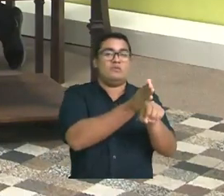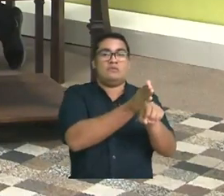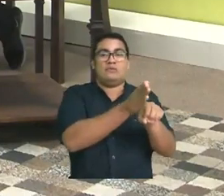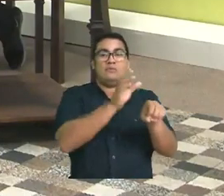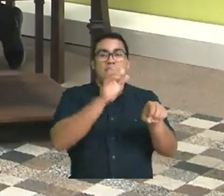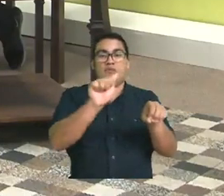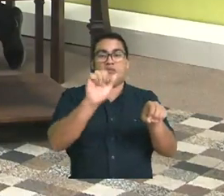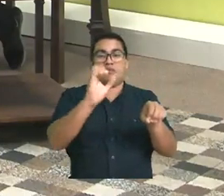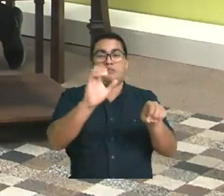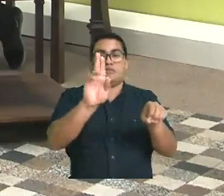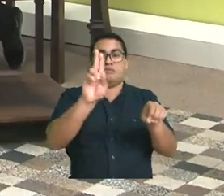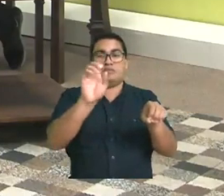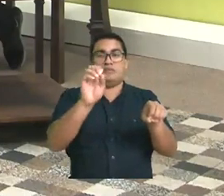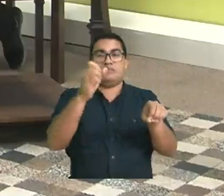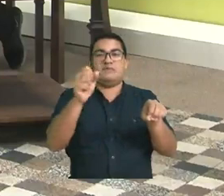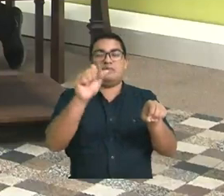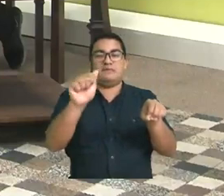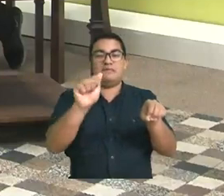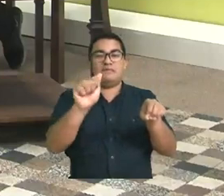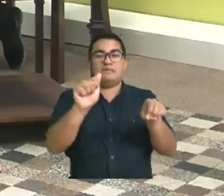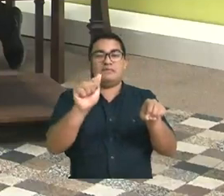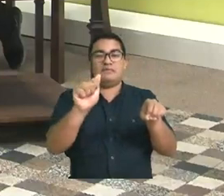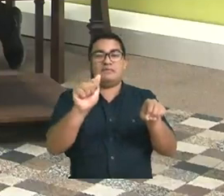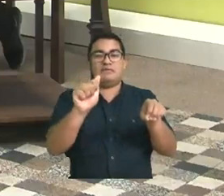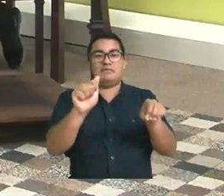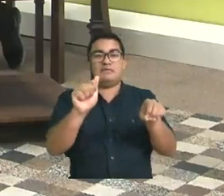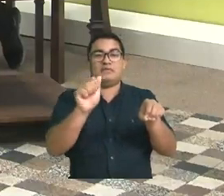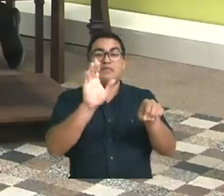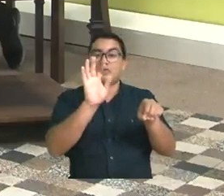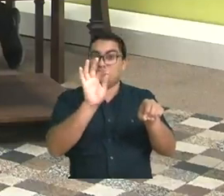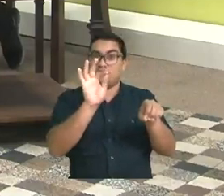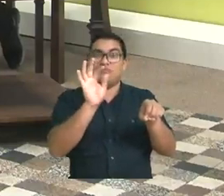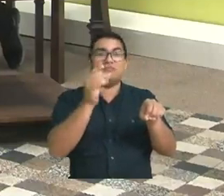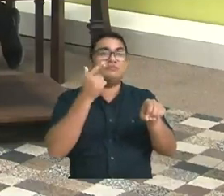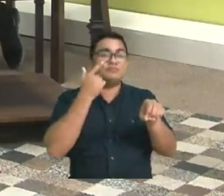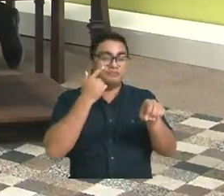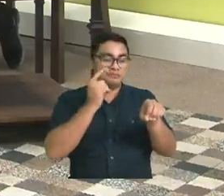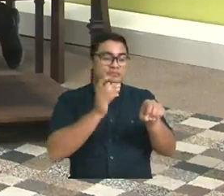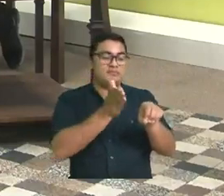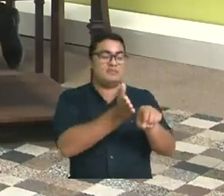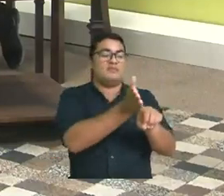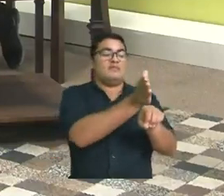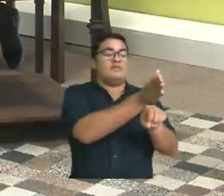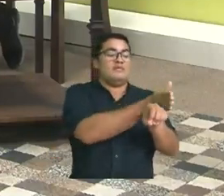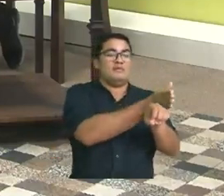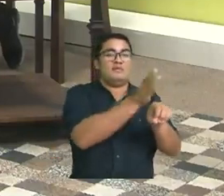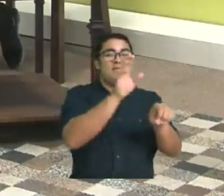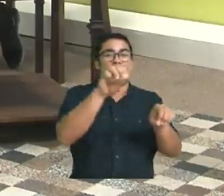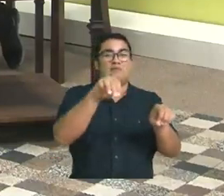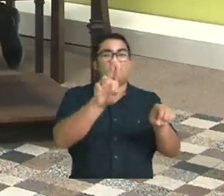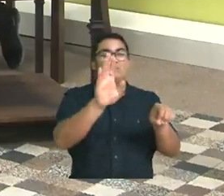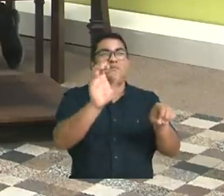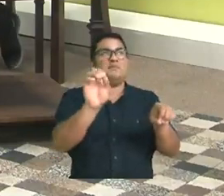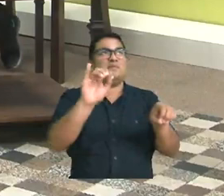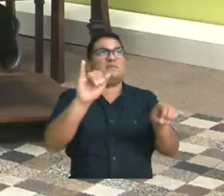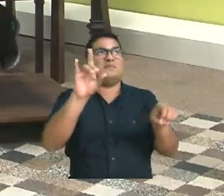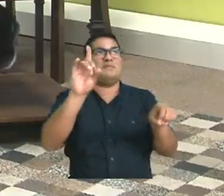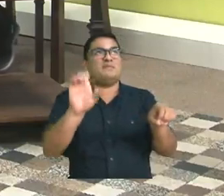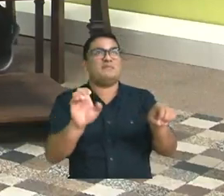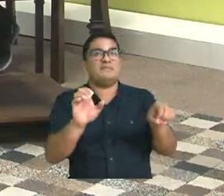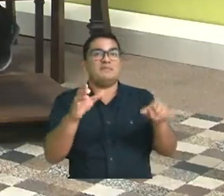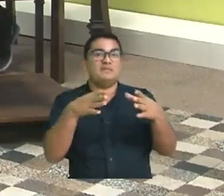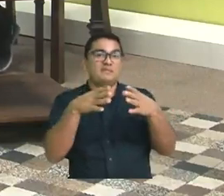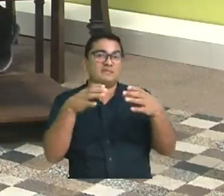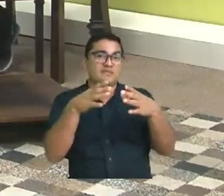la acuosa, que está formado principalmente por la glándula lagrimal. Y la mucoide, que es por las células caliciformes